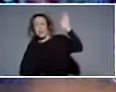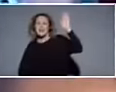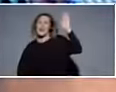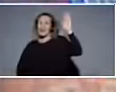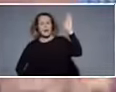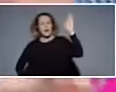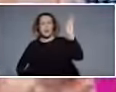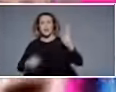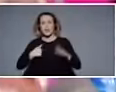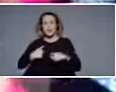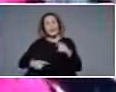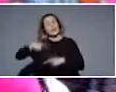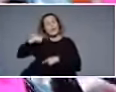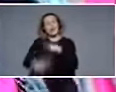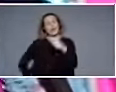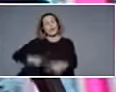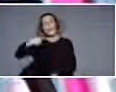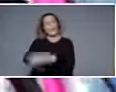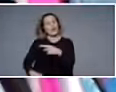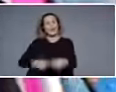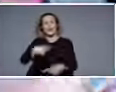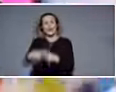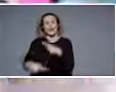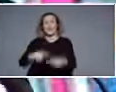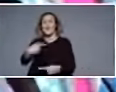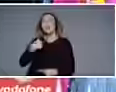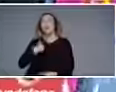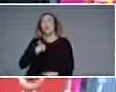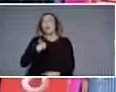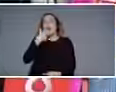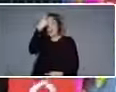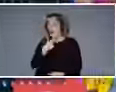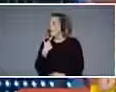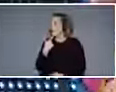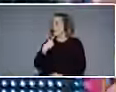Con este día a día, como quieres que no sea.